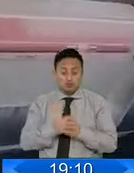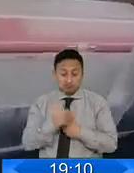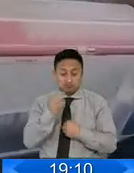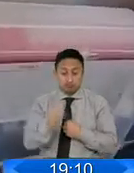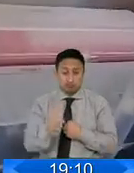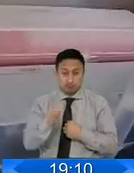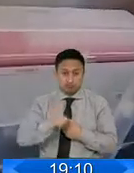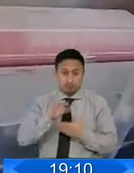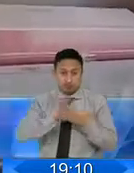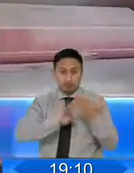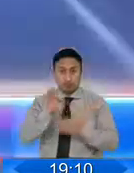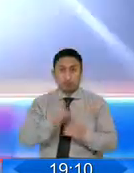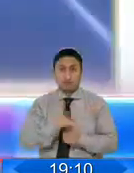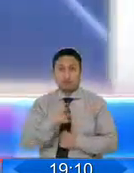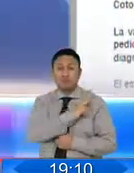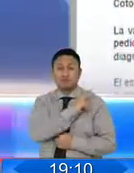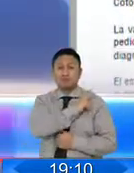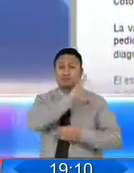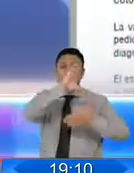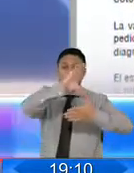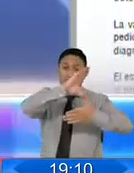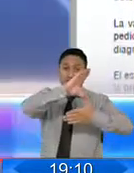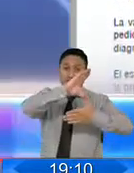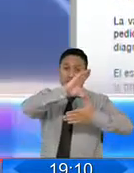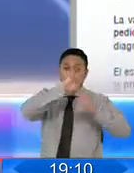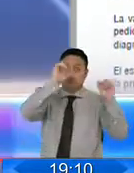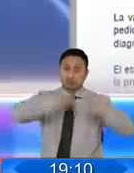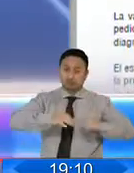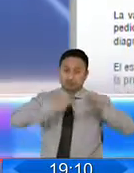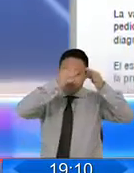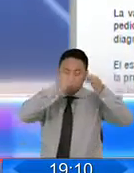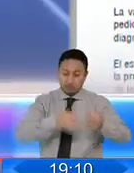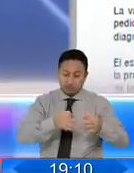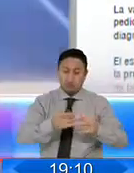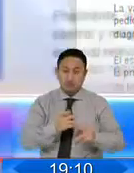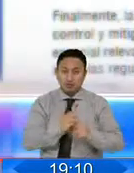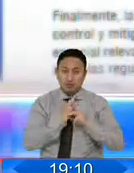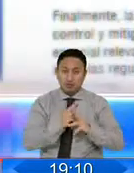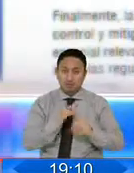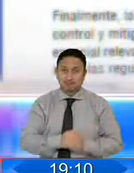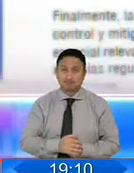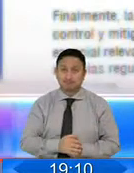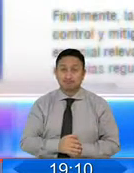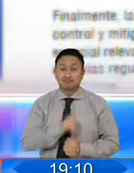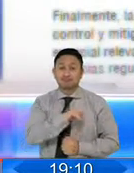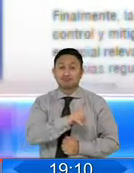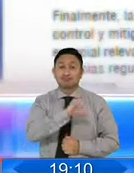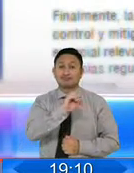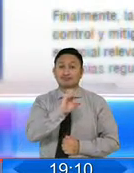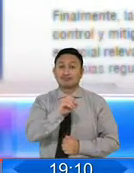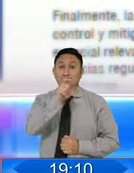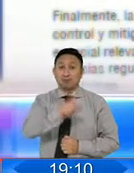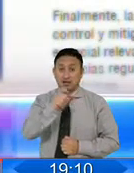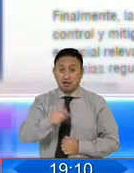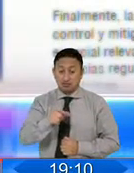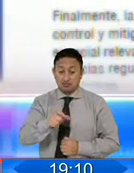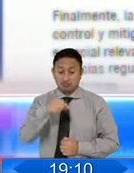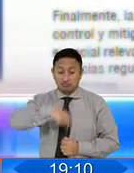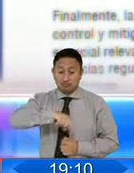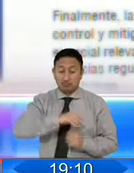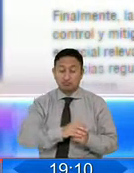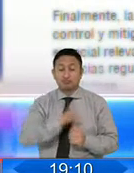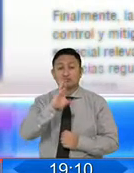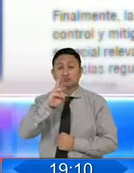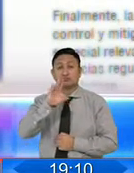COVID-19 fue validado por la Universidad de las Américas, que se ratifica en el resultado. De cada 100 casos positivos, solo detectaría no